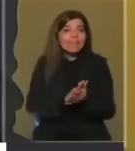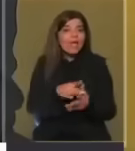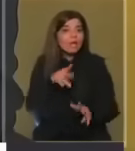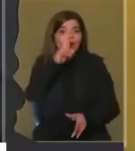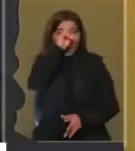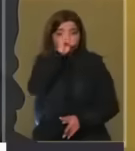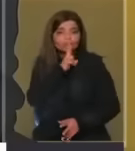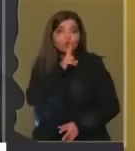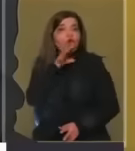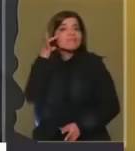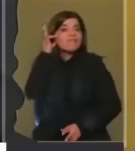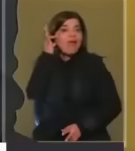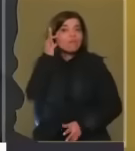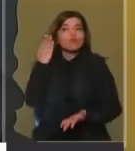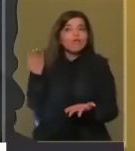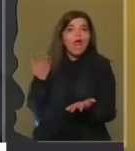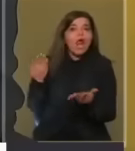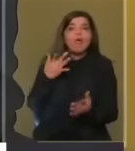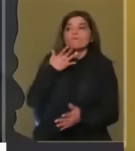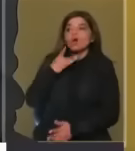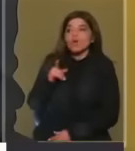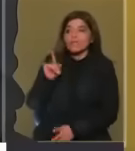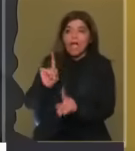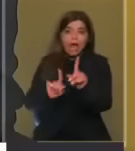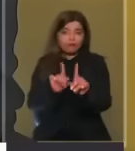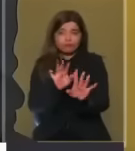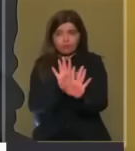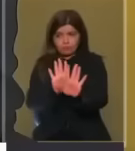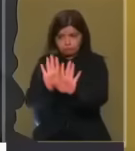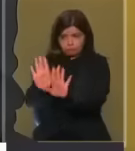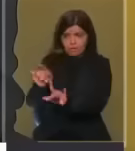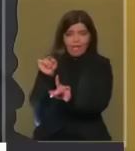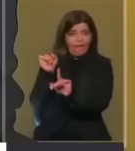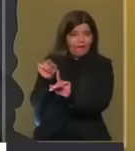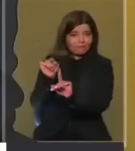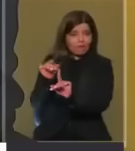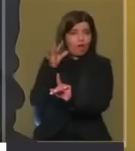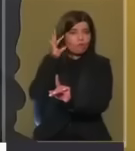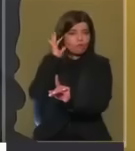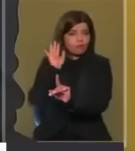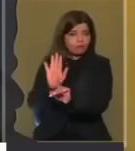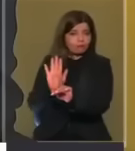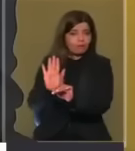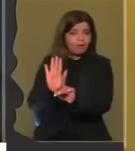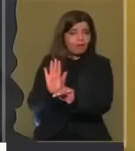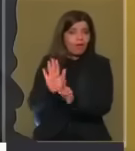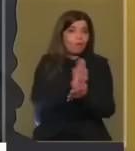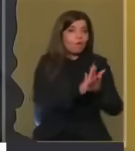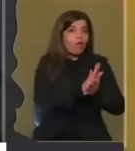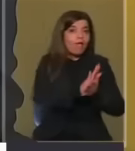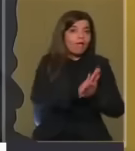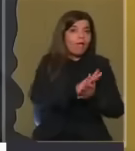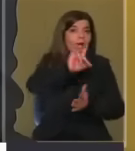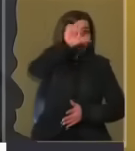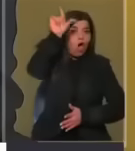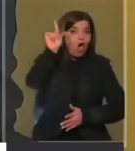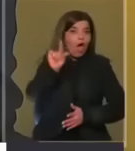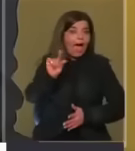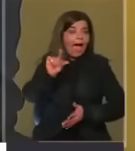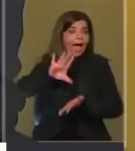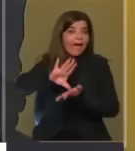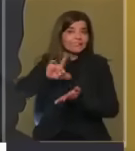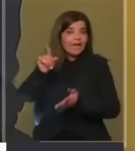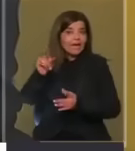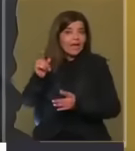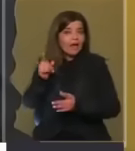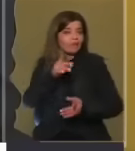la mujer, por qué, que algunos decían que no, que esto se lo habían puesto supuestamente cuando los italianos intentaron conquistarlo, pero no era así,